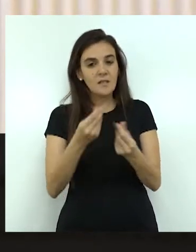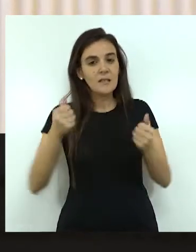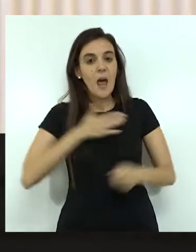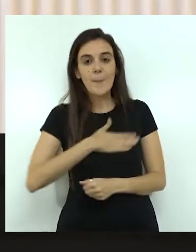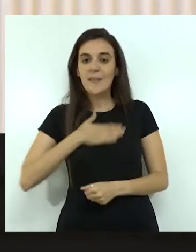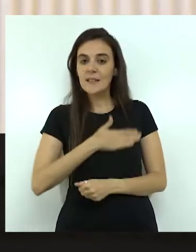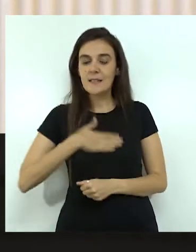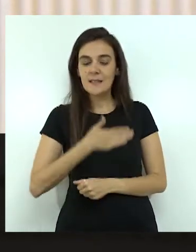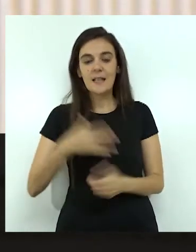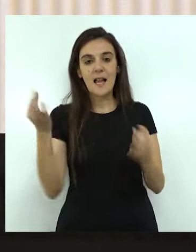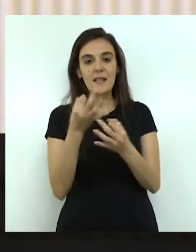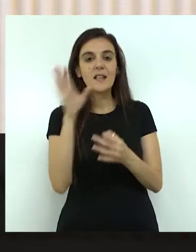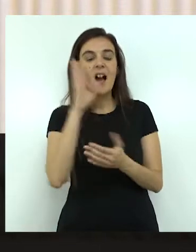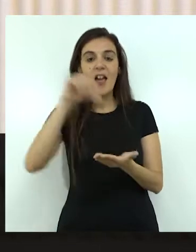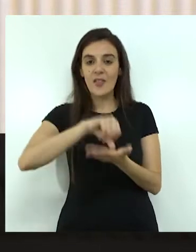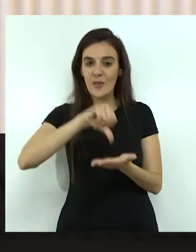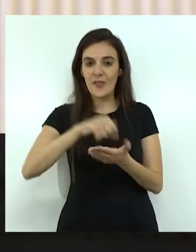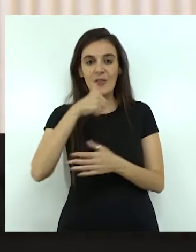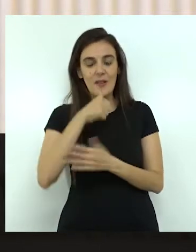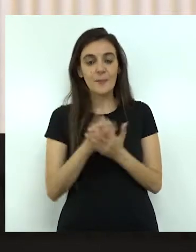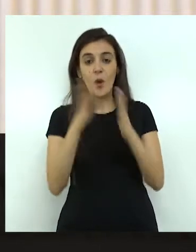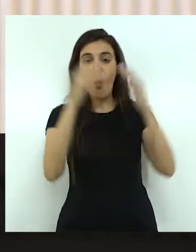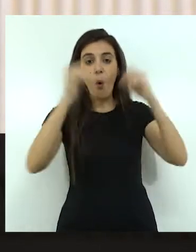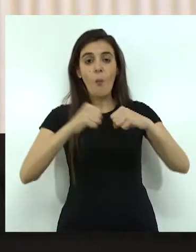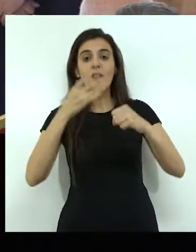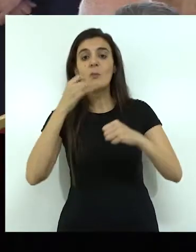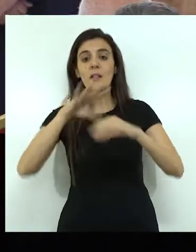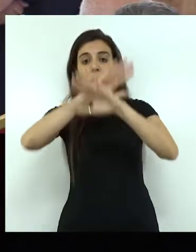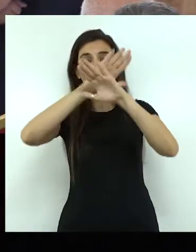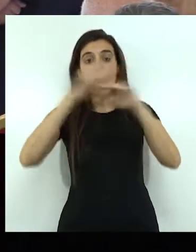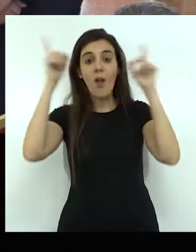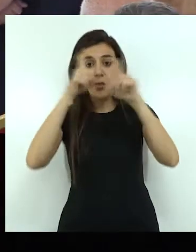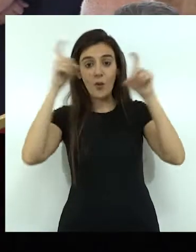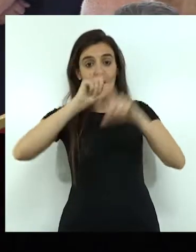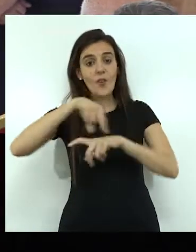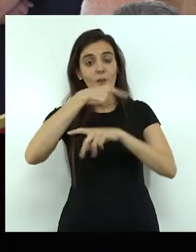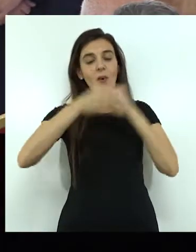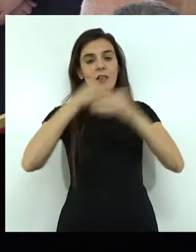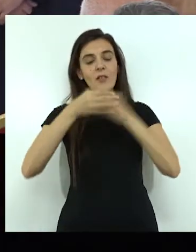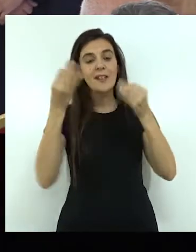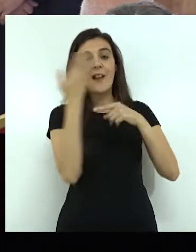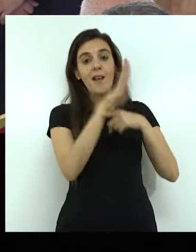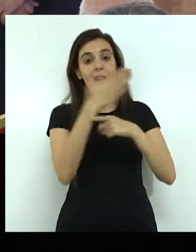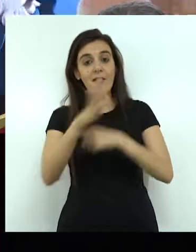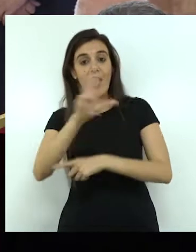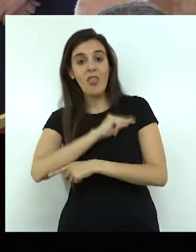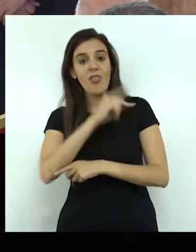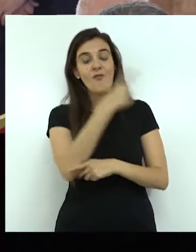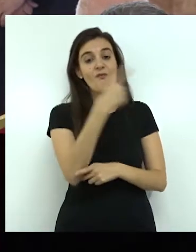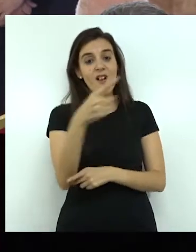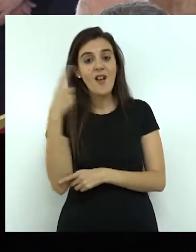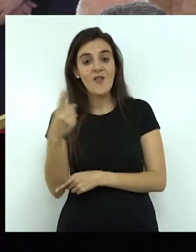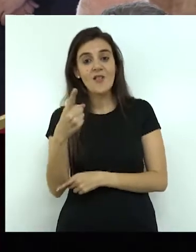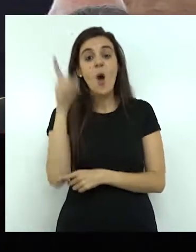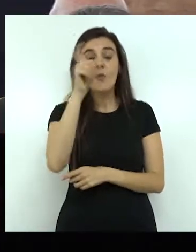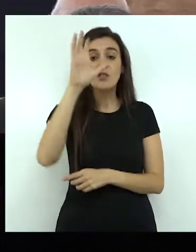de esta ciudad y pidió un pacto por la educación a continuación se procedió a la entrega de las insignias a los maestros de